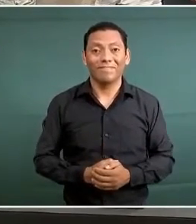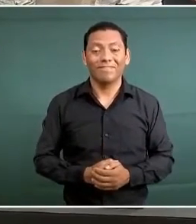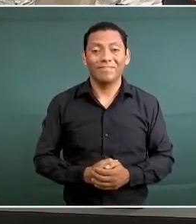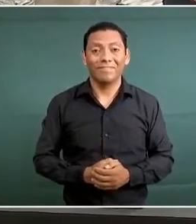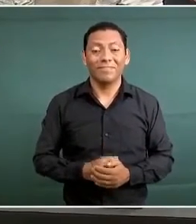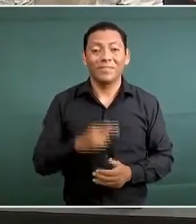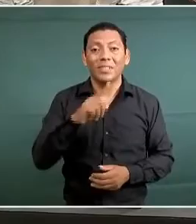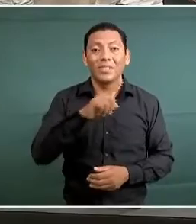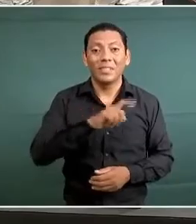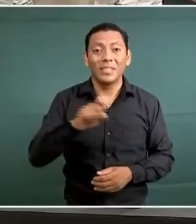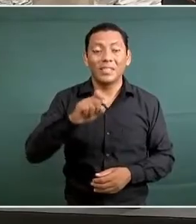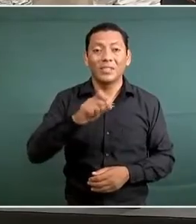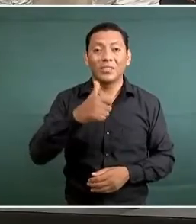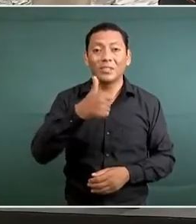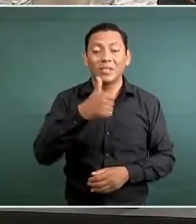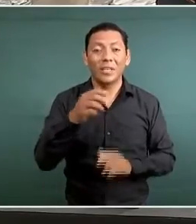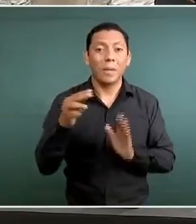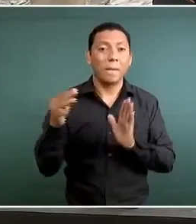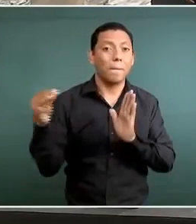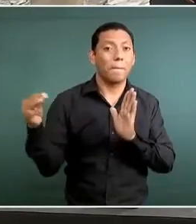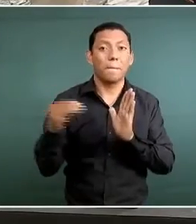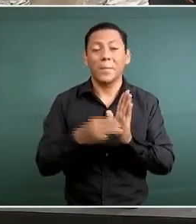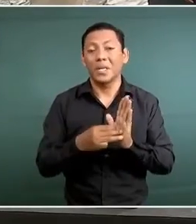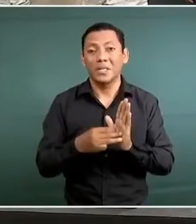ciento seis mil